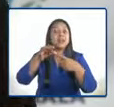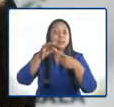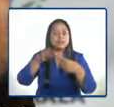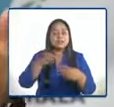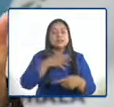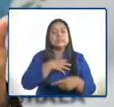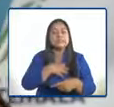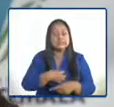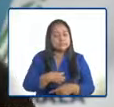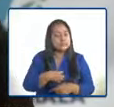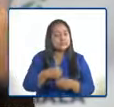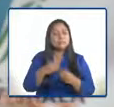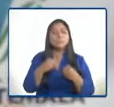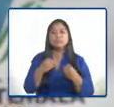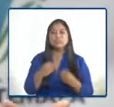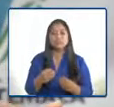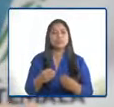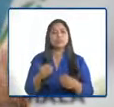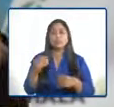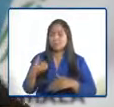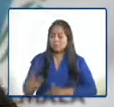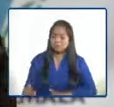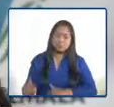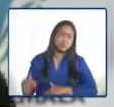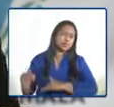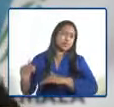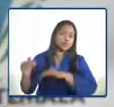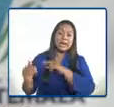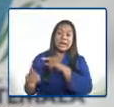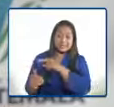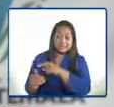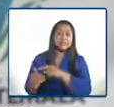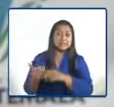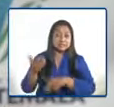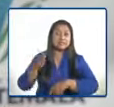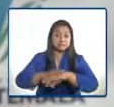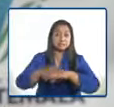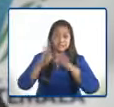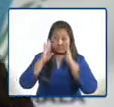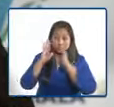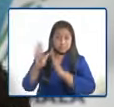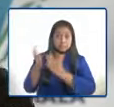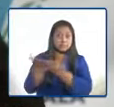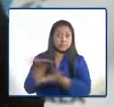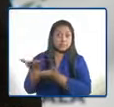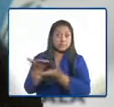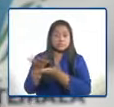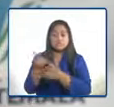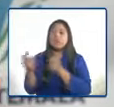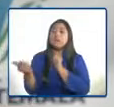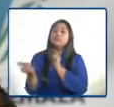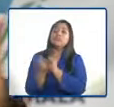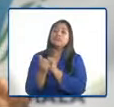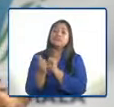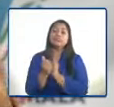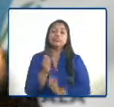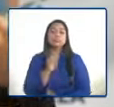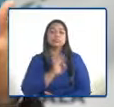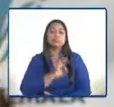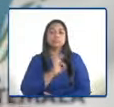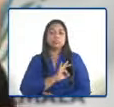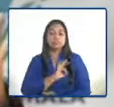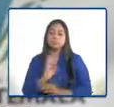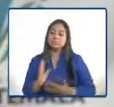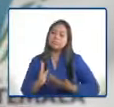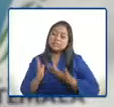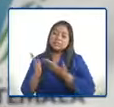sufrido muchísimo desde que eran niños. A esos son los que más atención les tenemos que poner y juntos como sociedad tenemos que